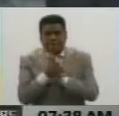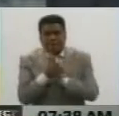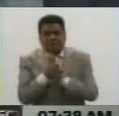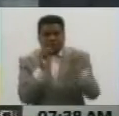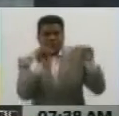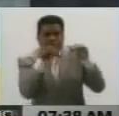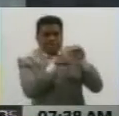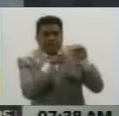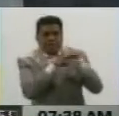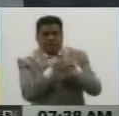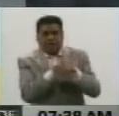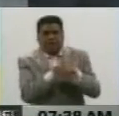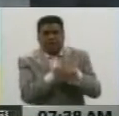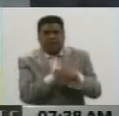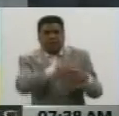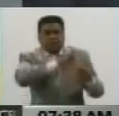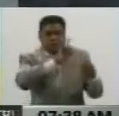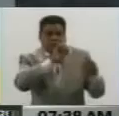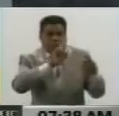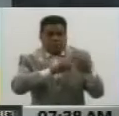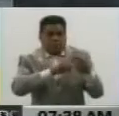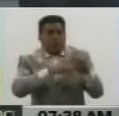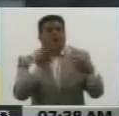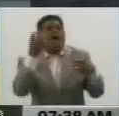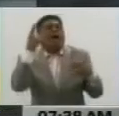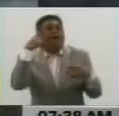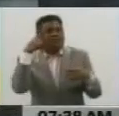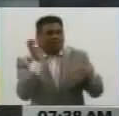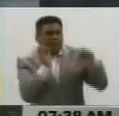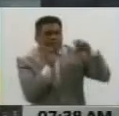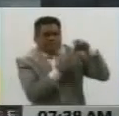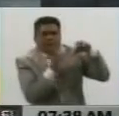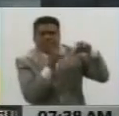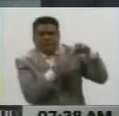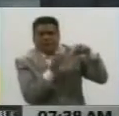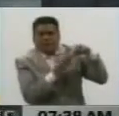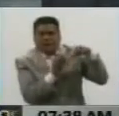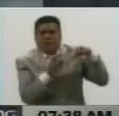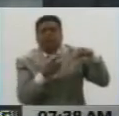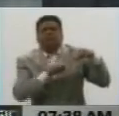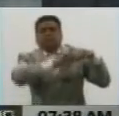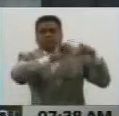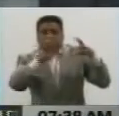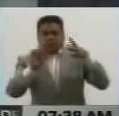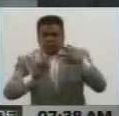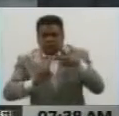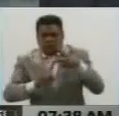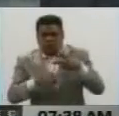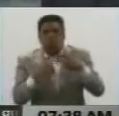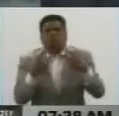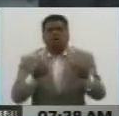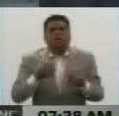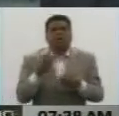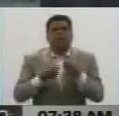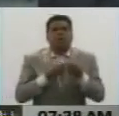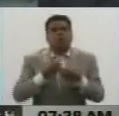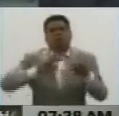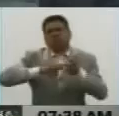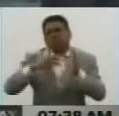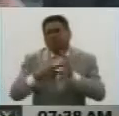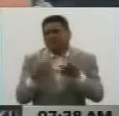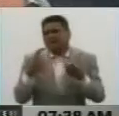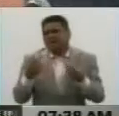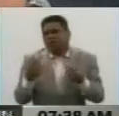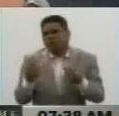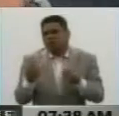una vez determinadas las reservas, se certifican esas reservas para que ellas también tengan una implicación económica en todo lo que es el